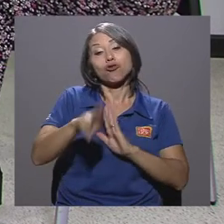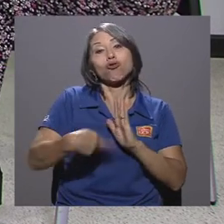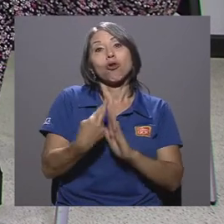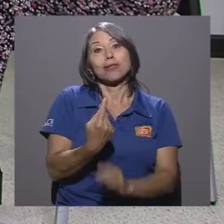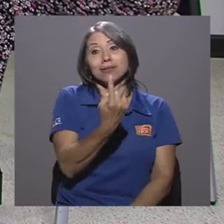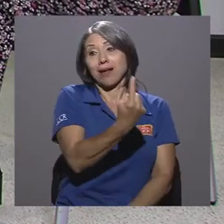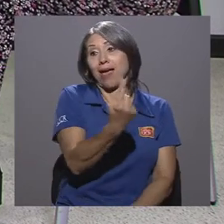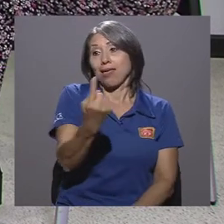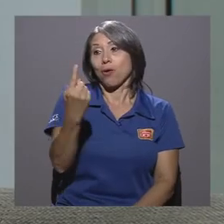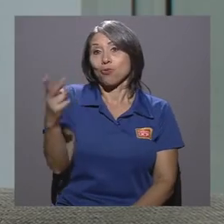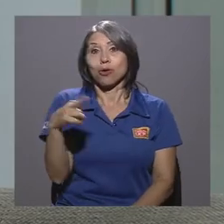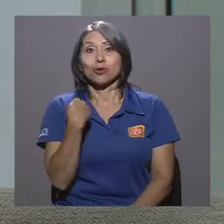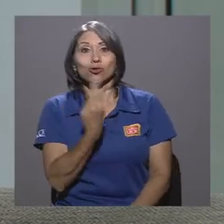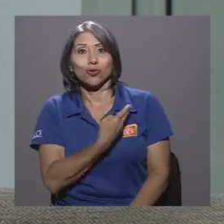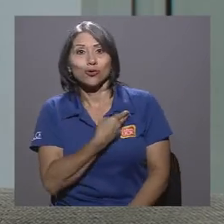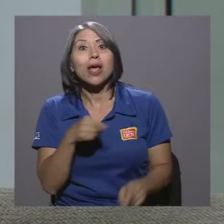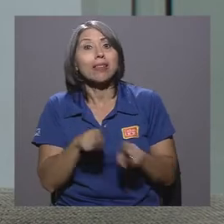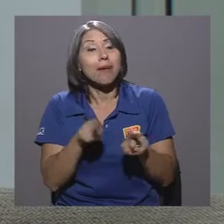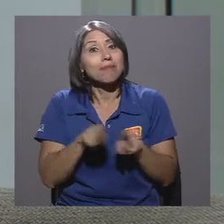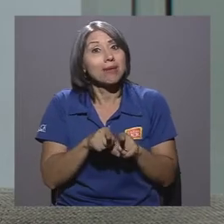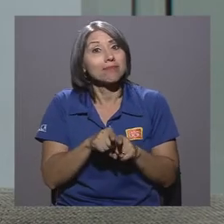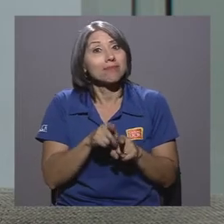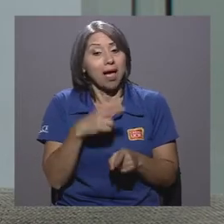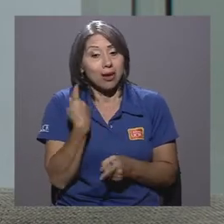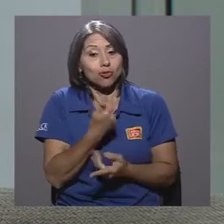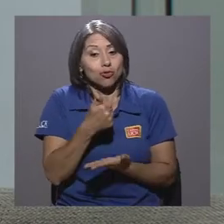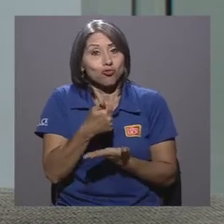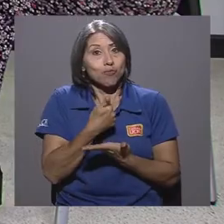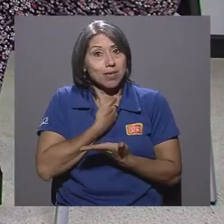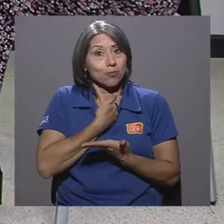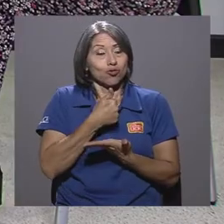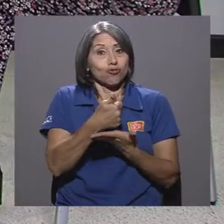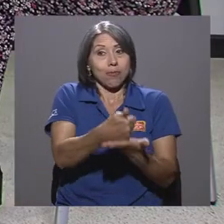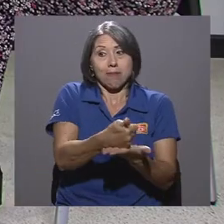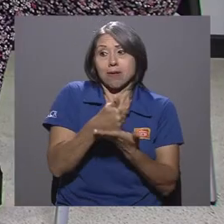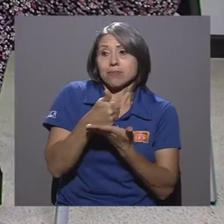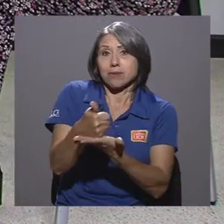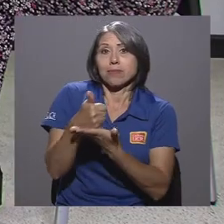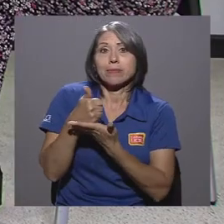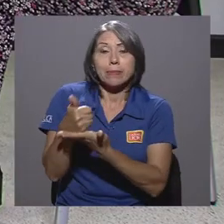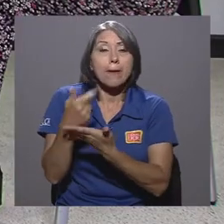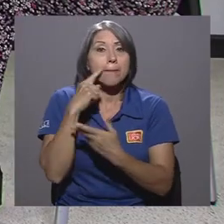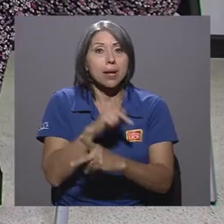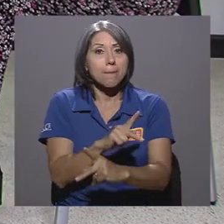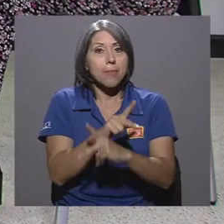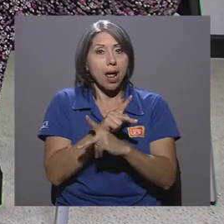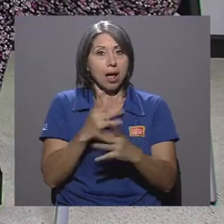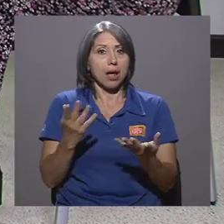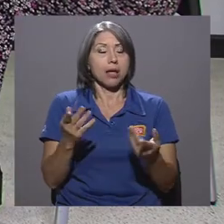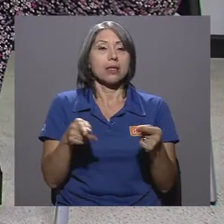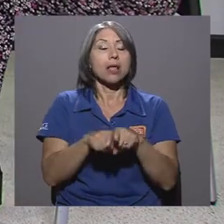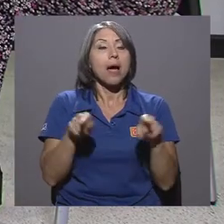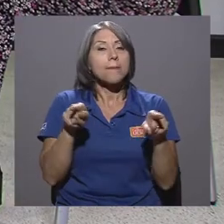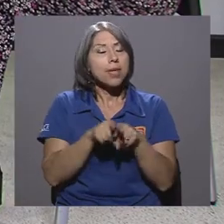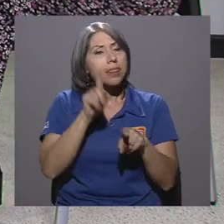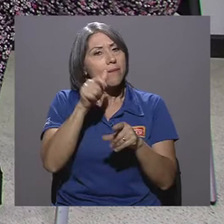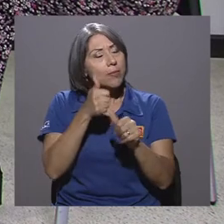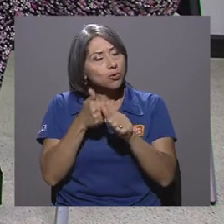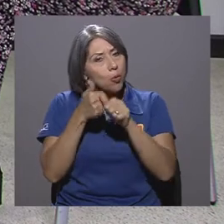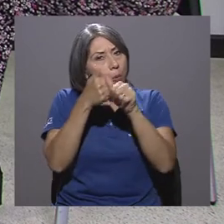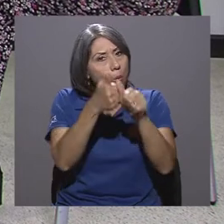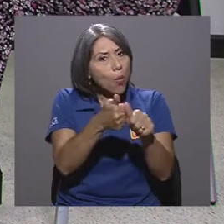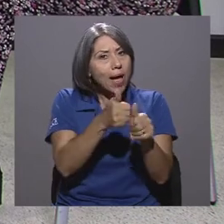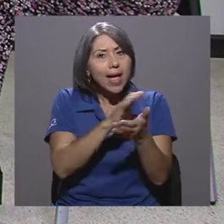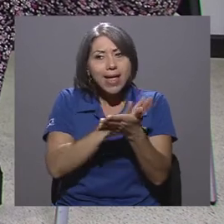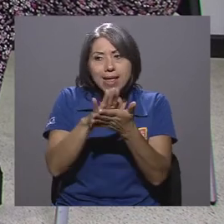casa, de también ayudarnos a nosotros mismos en la prevención y de seguir los también los pasos, los alineamientos de